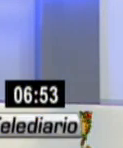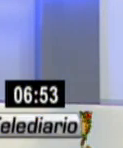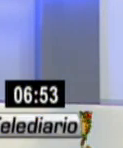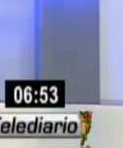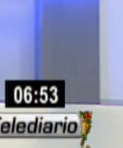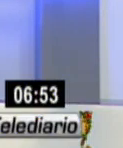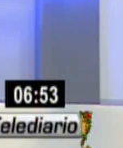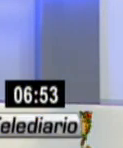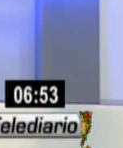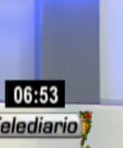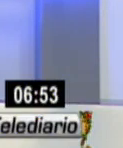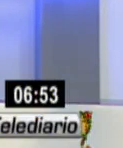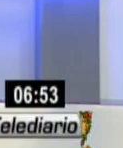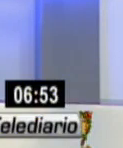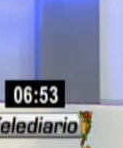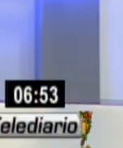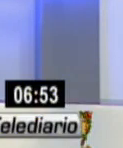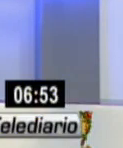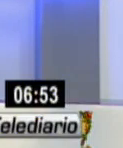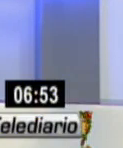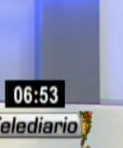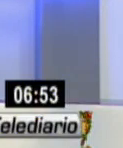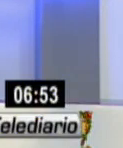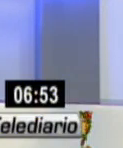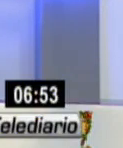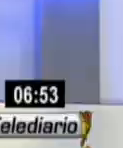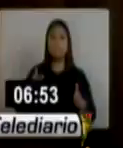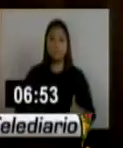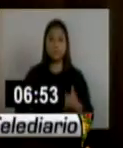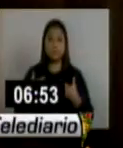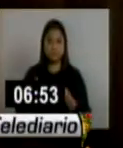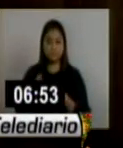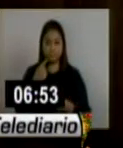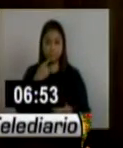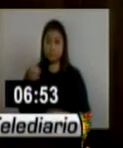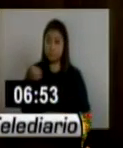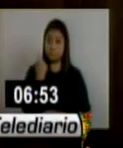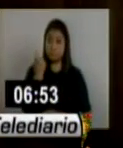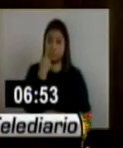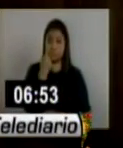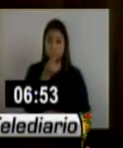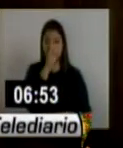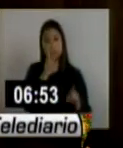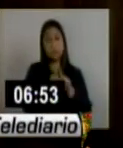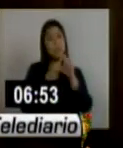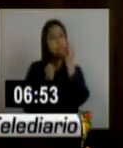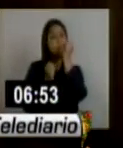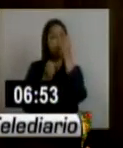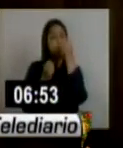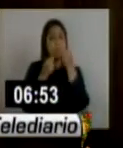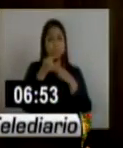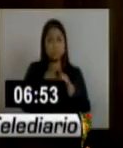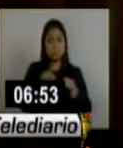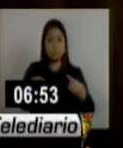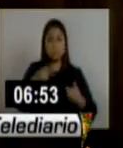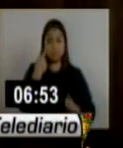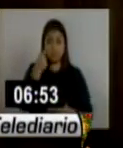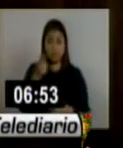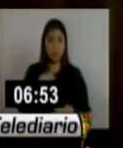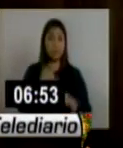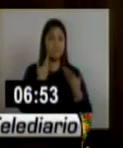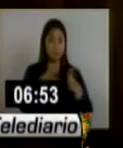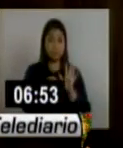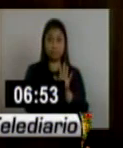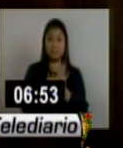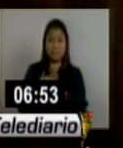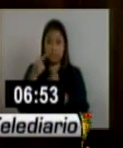de Salud en esa misma conferencia de prensa. Es importante también darles a conocer que debido a la identificación